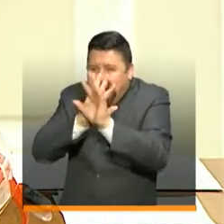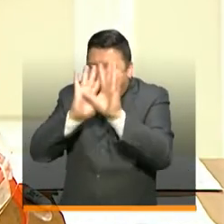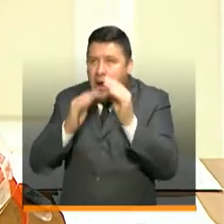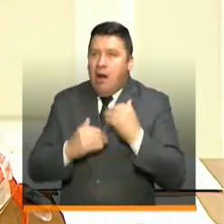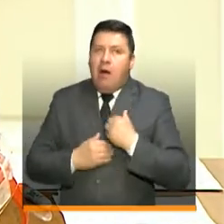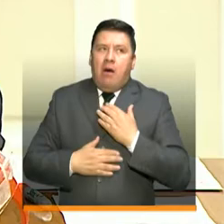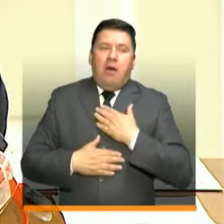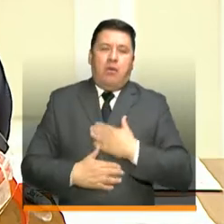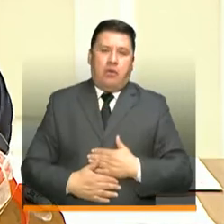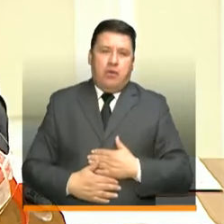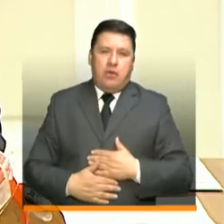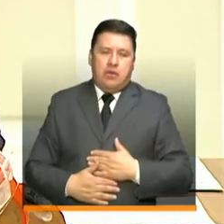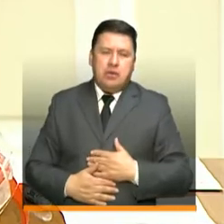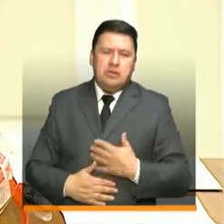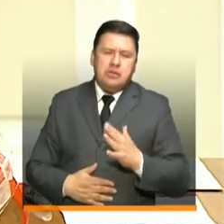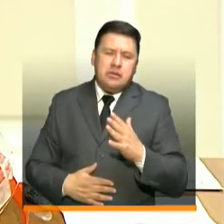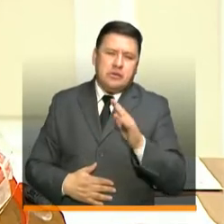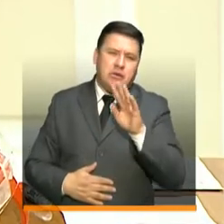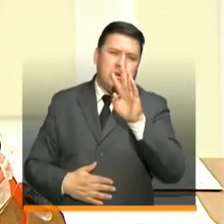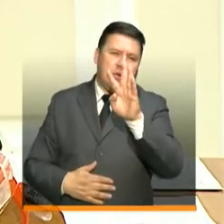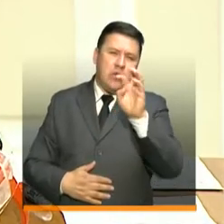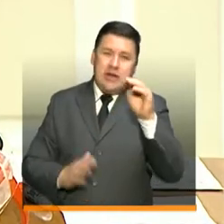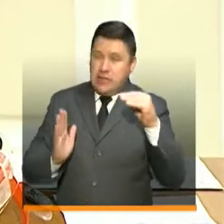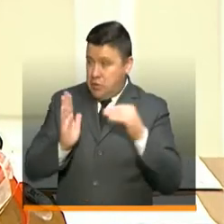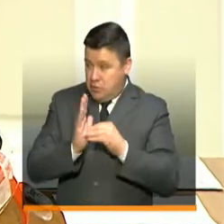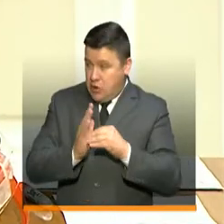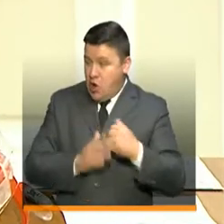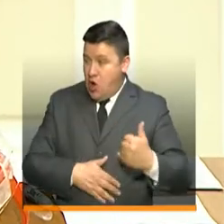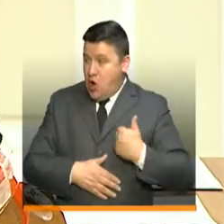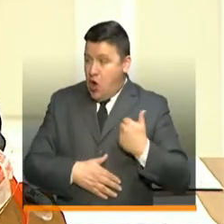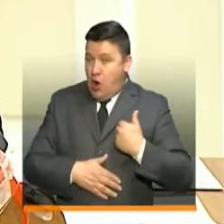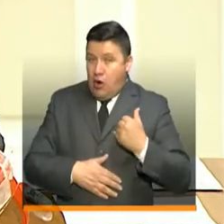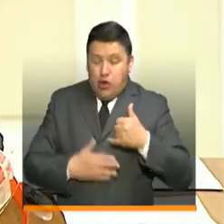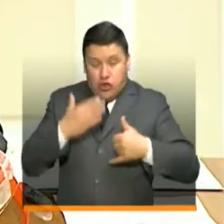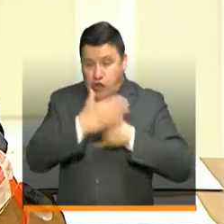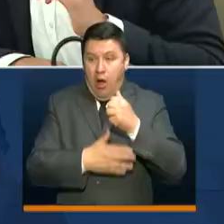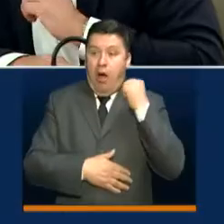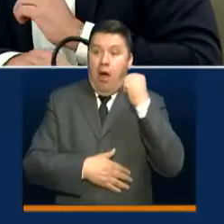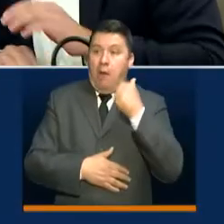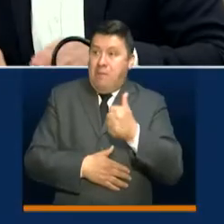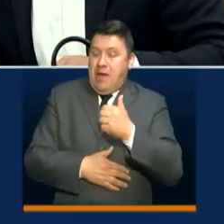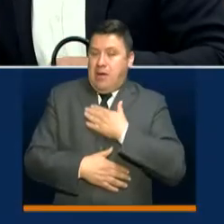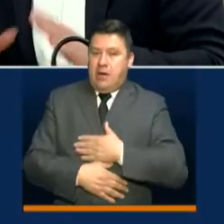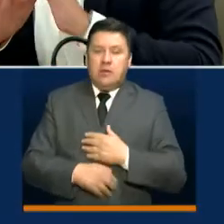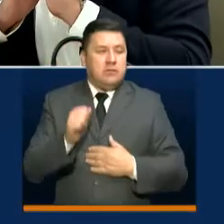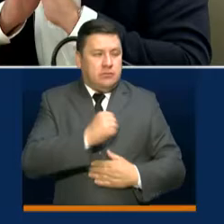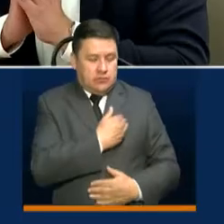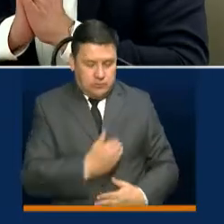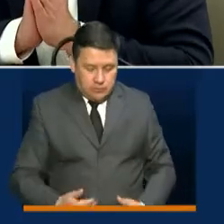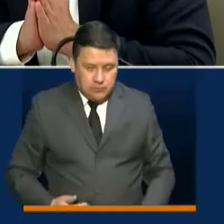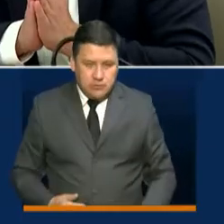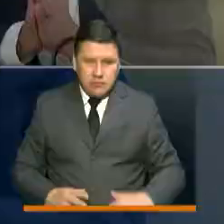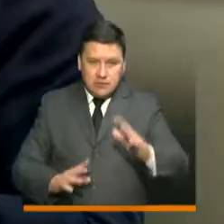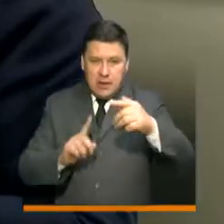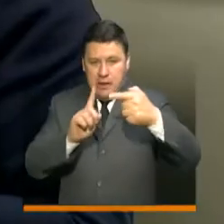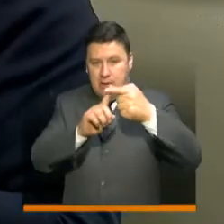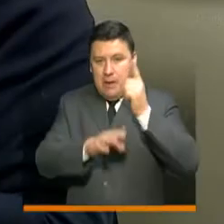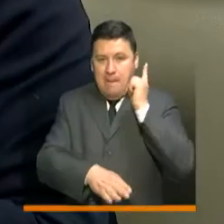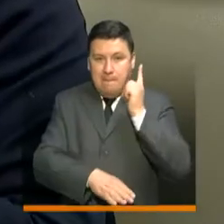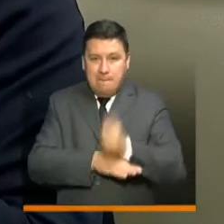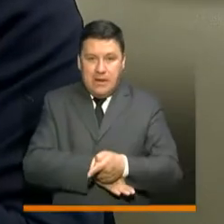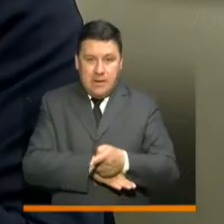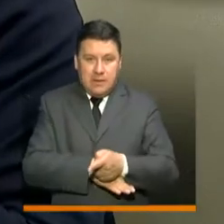han beneficiado a esos más de 48 mil jóvenes en todo nuestro país claro que sí presidente la primera medida que